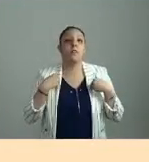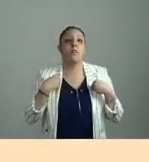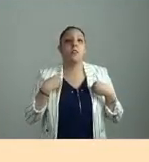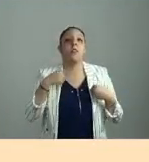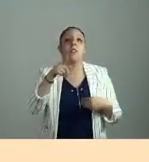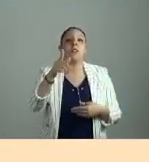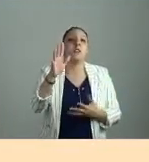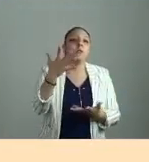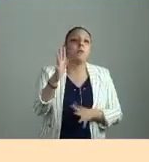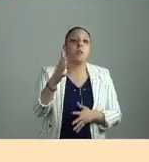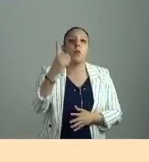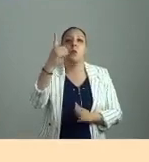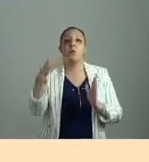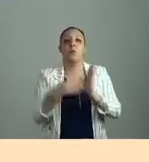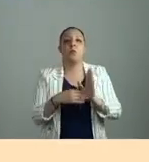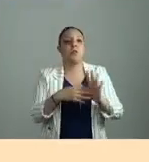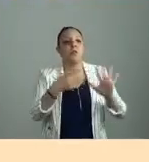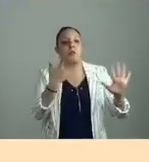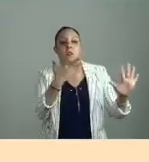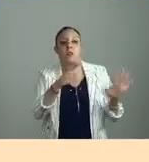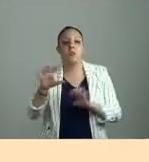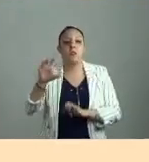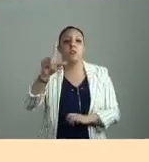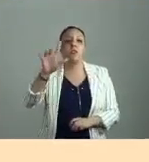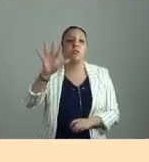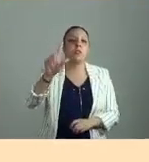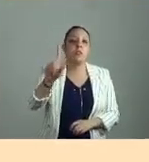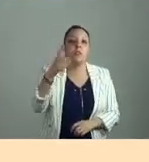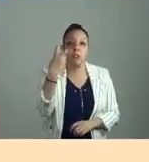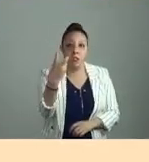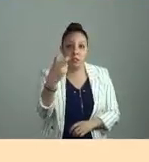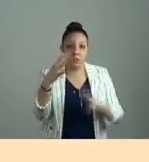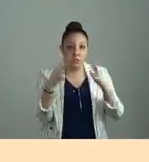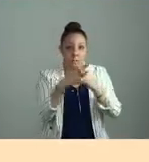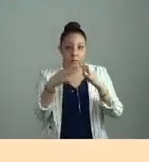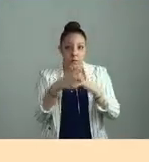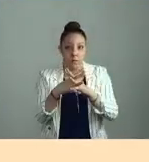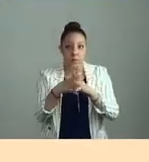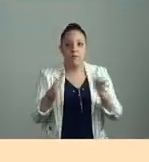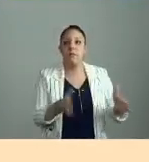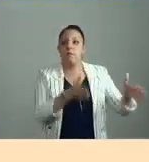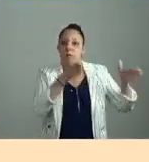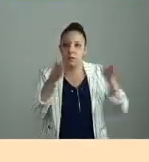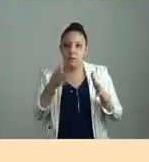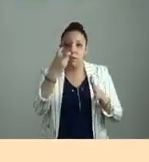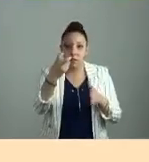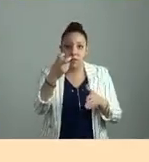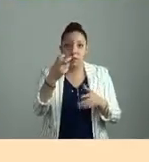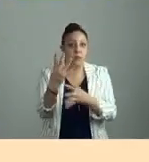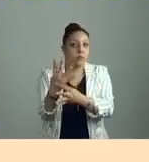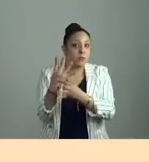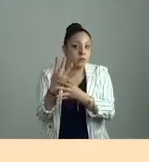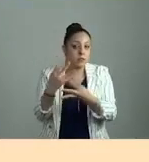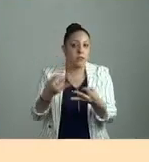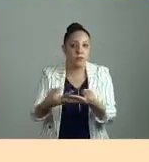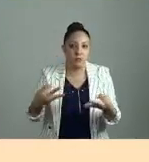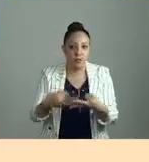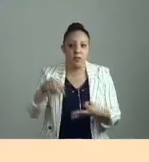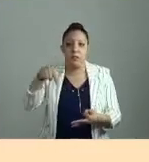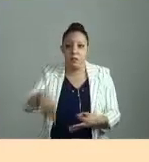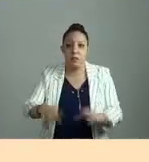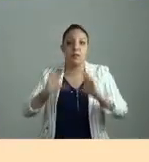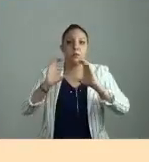después de la guerra no nos han enseñado que la tierra nos han enseñado a pensar solamente no a la